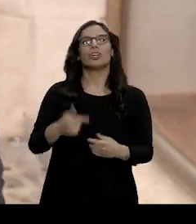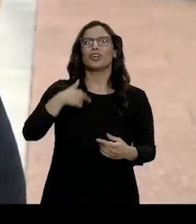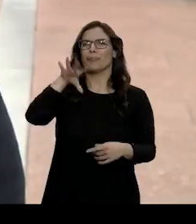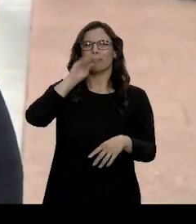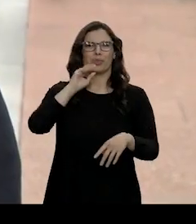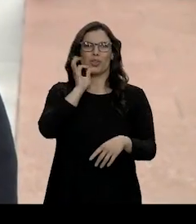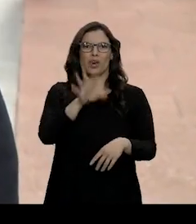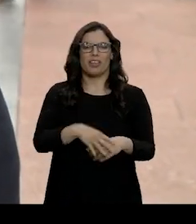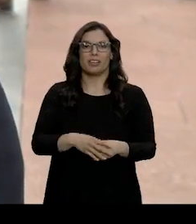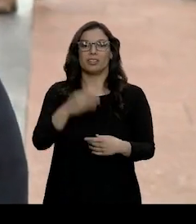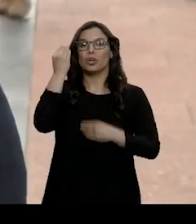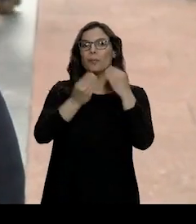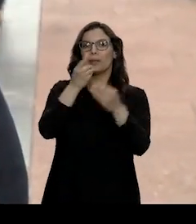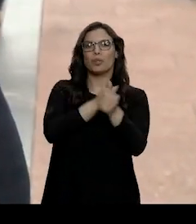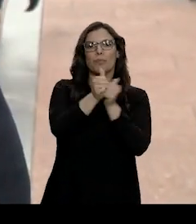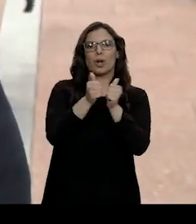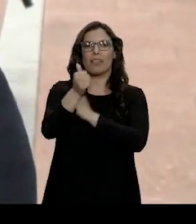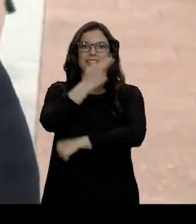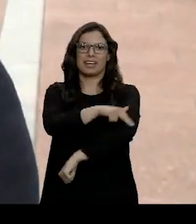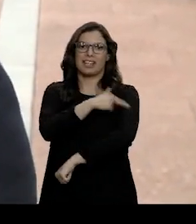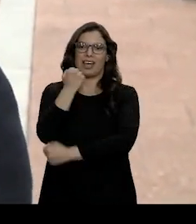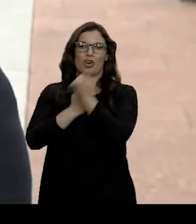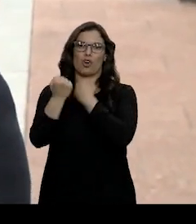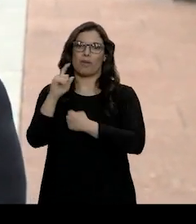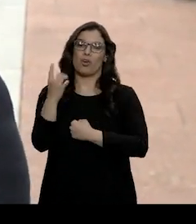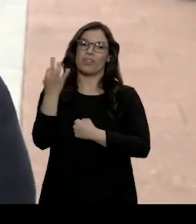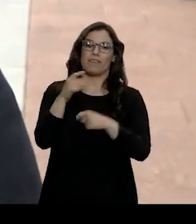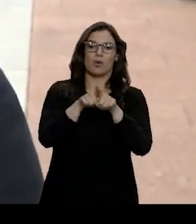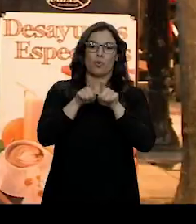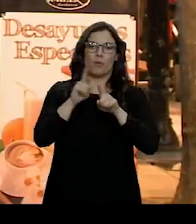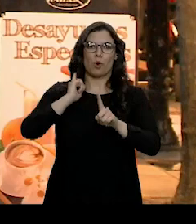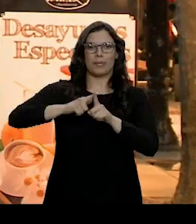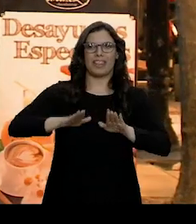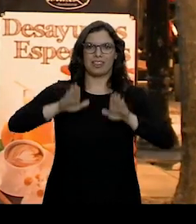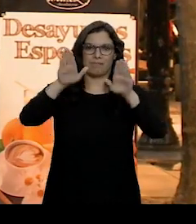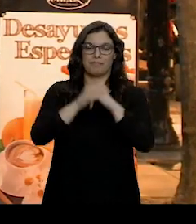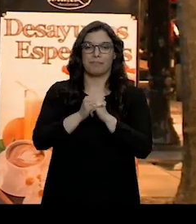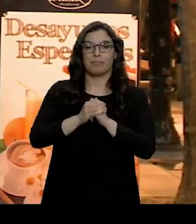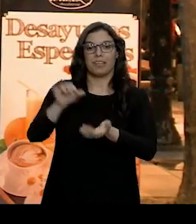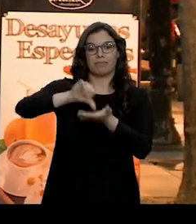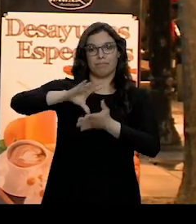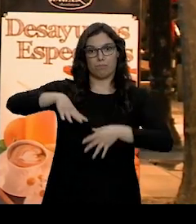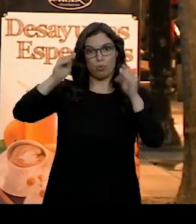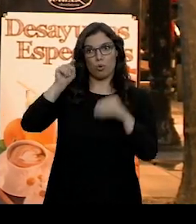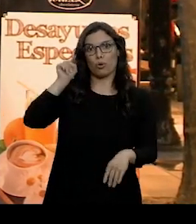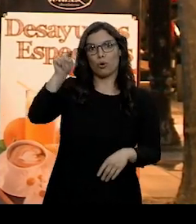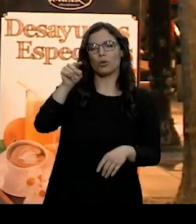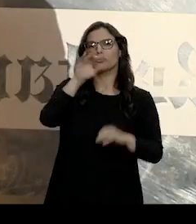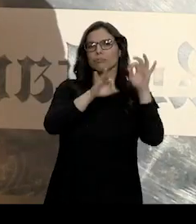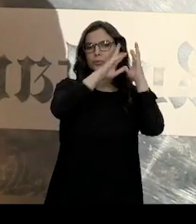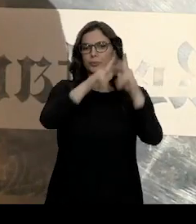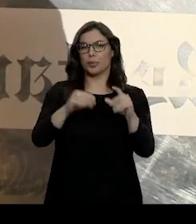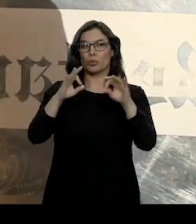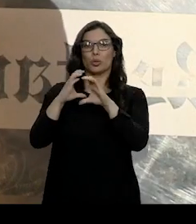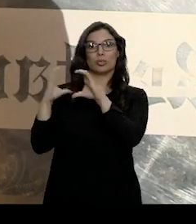esto nada. Es que yo creo que están dando prioridad a la sanidad, no a la economía, y hay que hacer una cosa intermedia. En la capital burgalesa la incidencia al cierre de la Semana